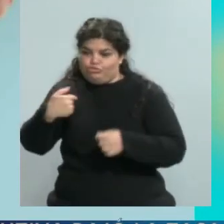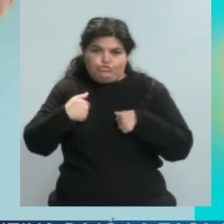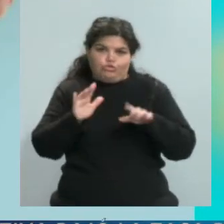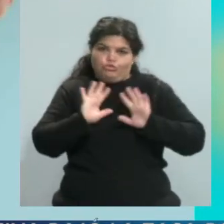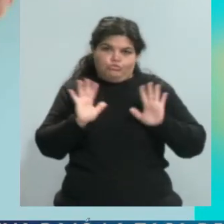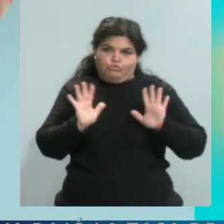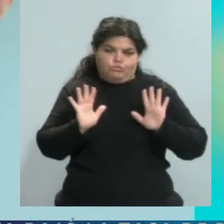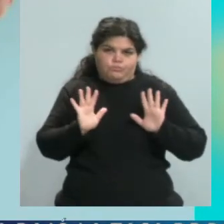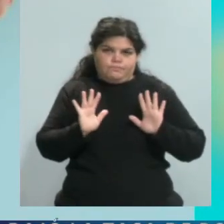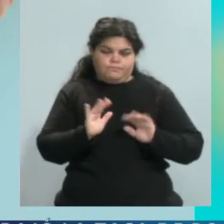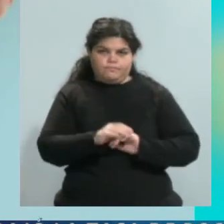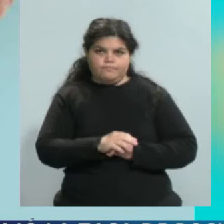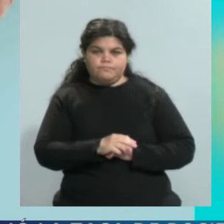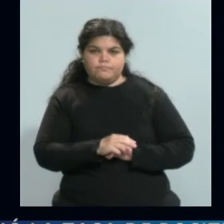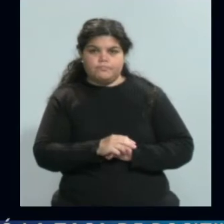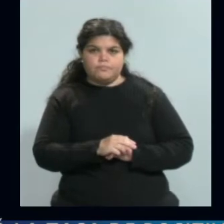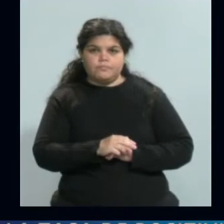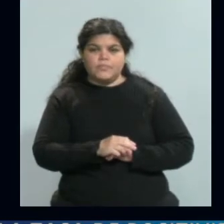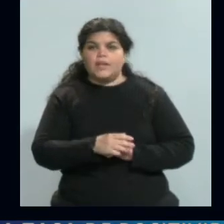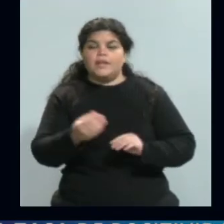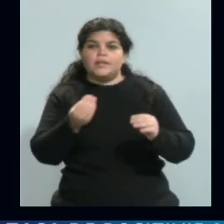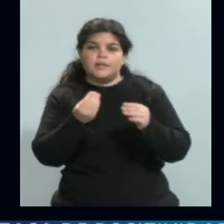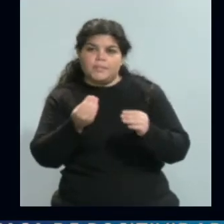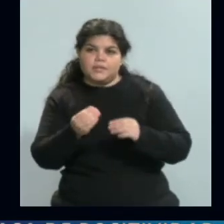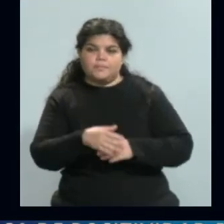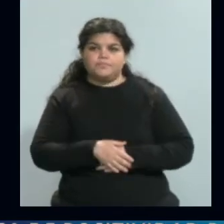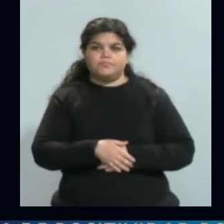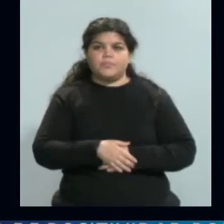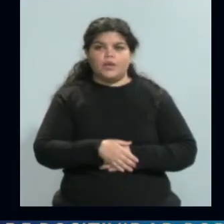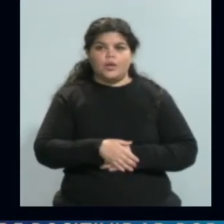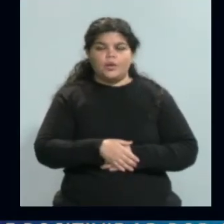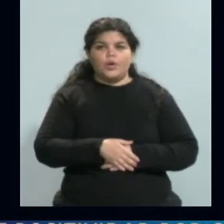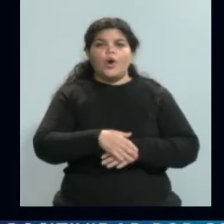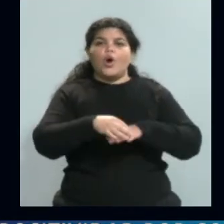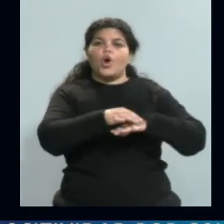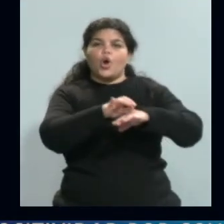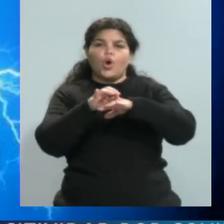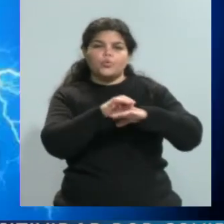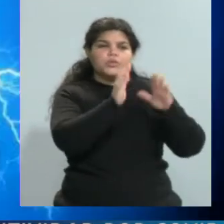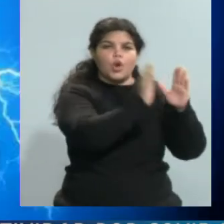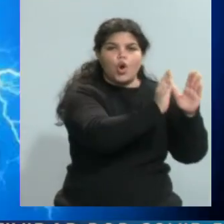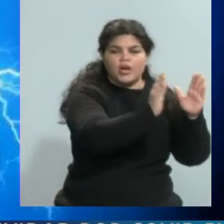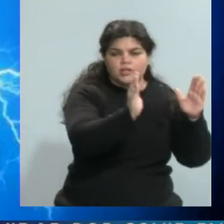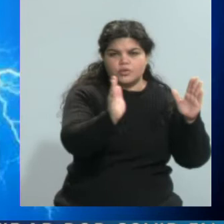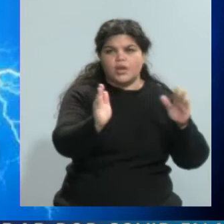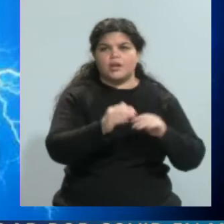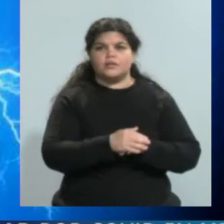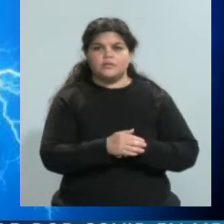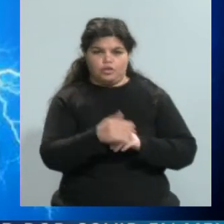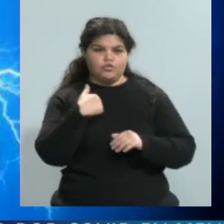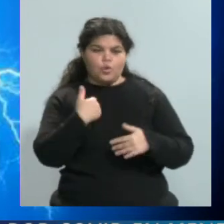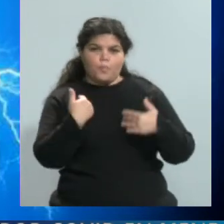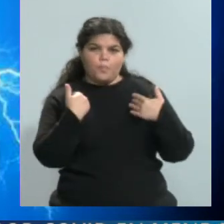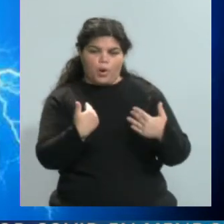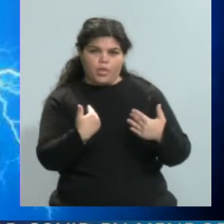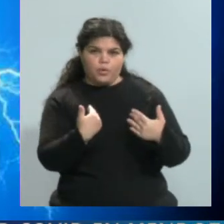me dedico, pero sí en la asesoría de coaching organizacional, sí como mentor, estoy certificado a nivel internacional, sí